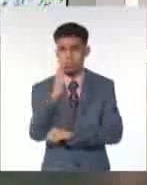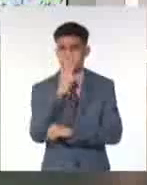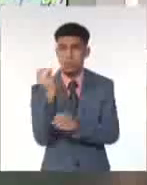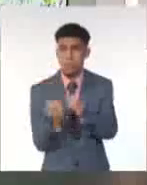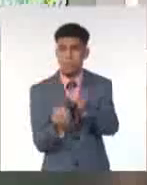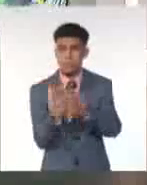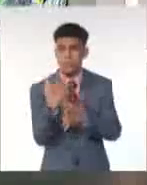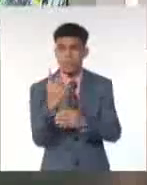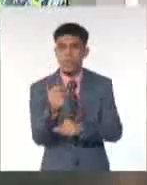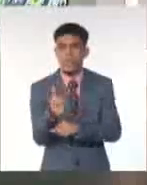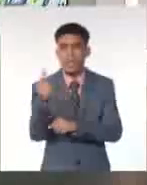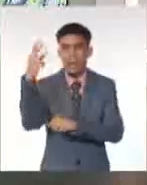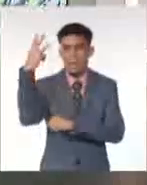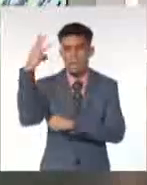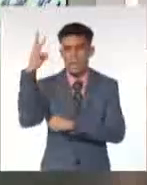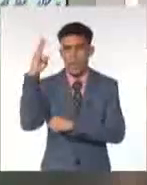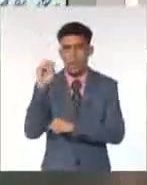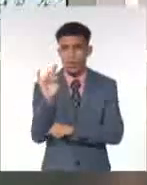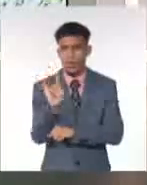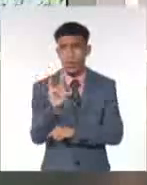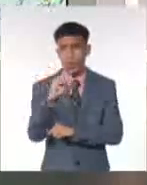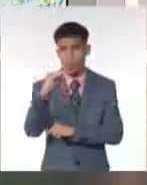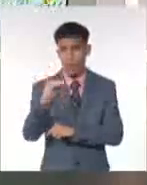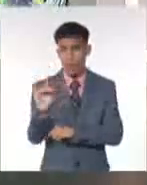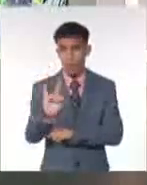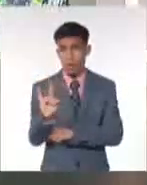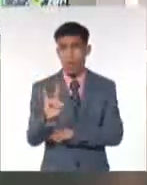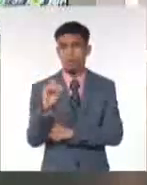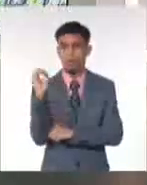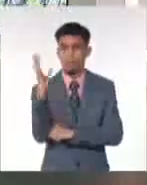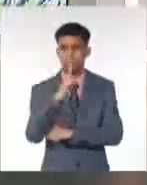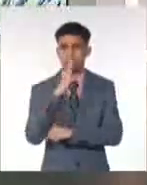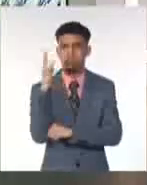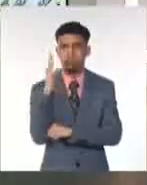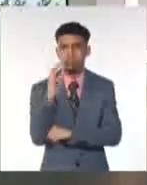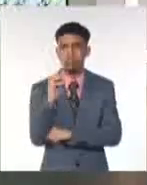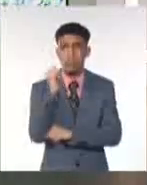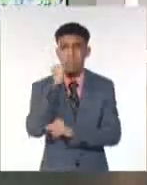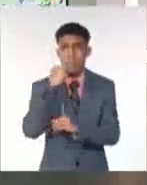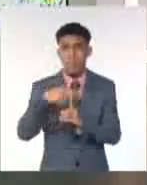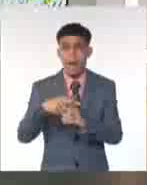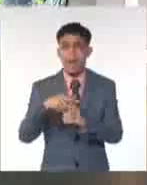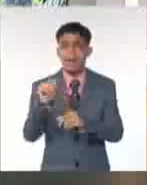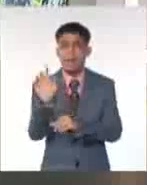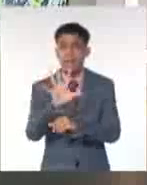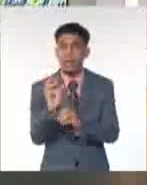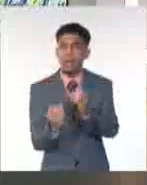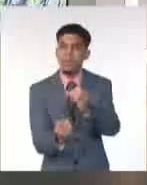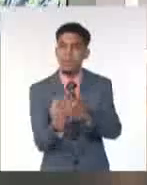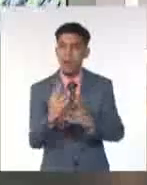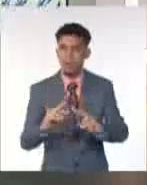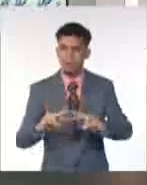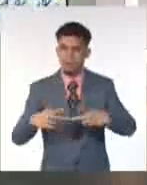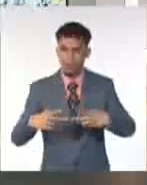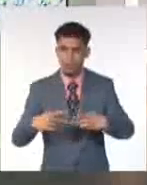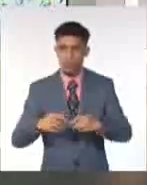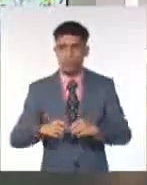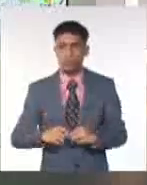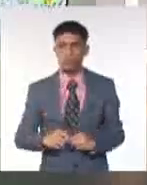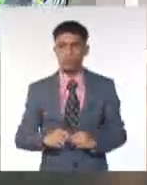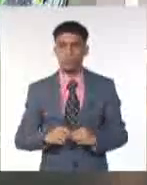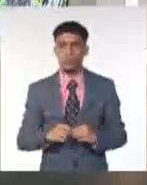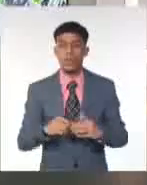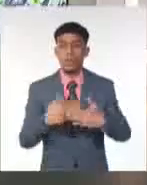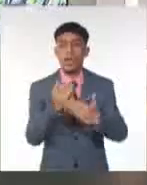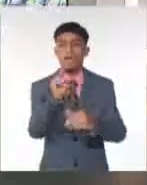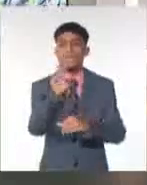Golfo de México, el noveno de esta temporada ciclónica y el quinto formado en muy pocos días, apenas. Desde el 25